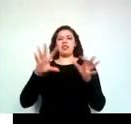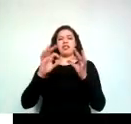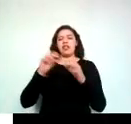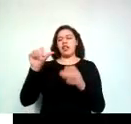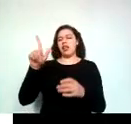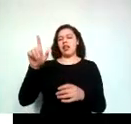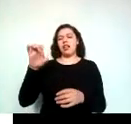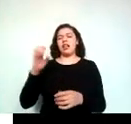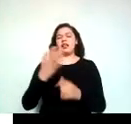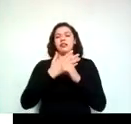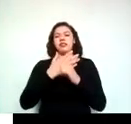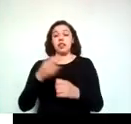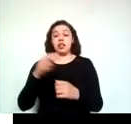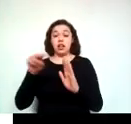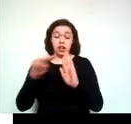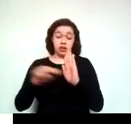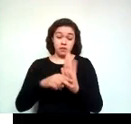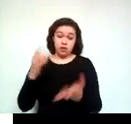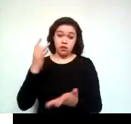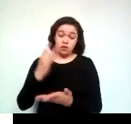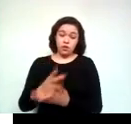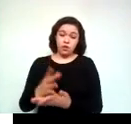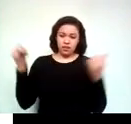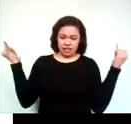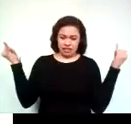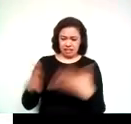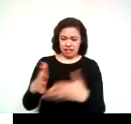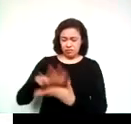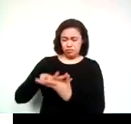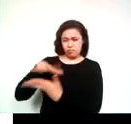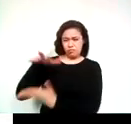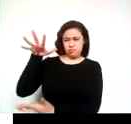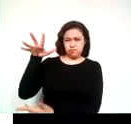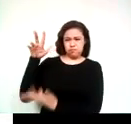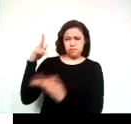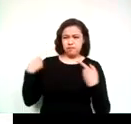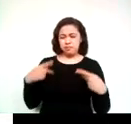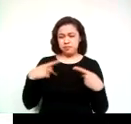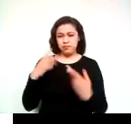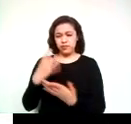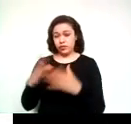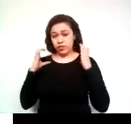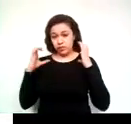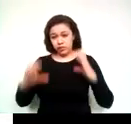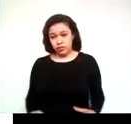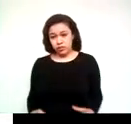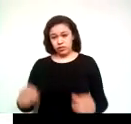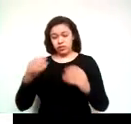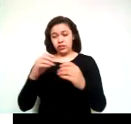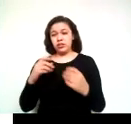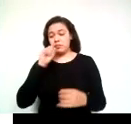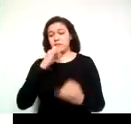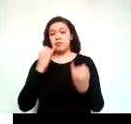norma no solo considera una carga de trabajo excesiva aquella que tiene que ver con trabajo físico, también incluye el